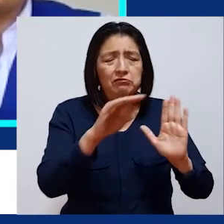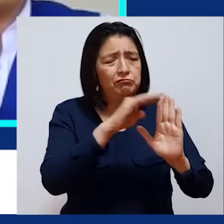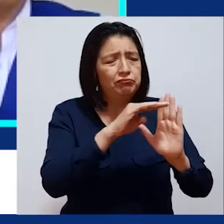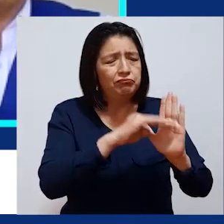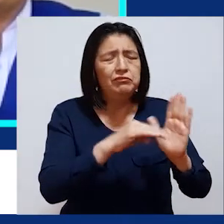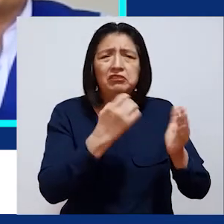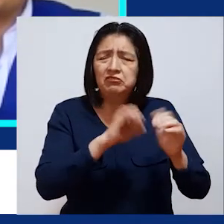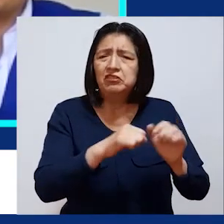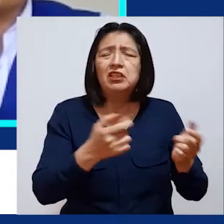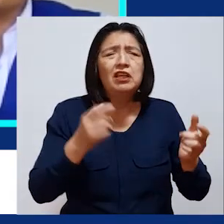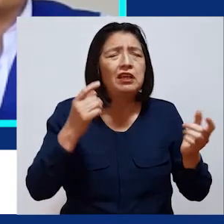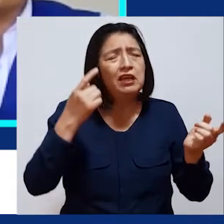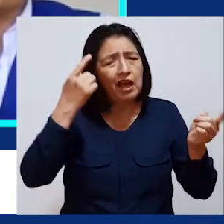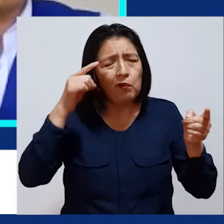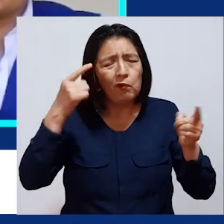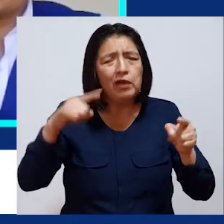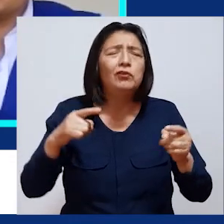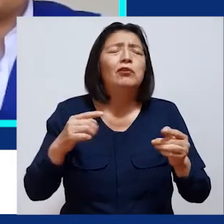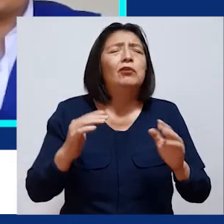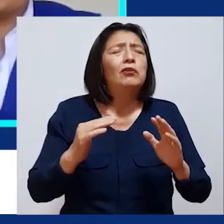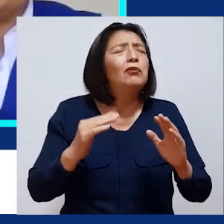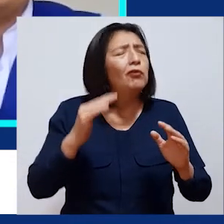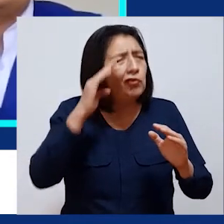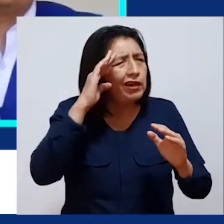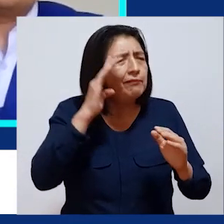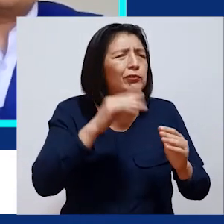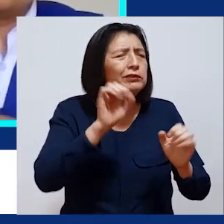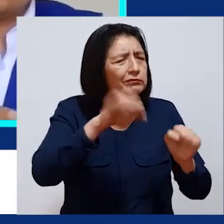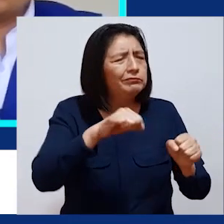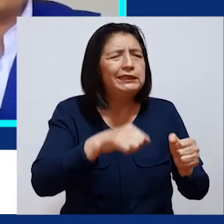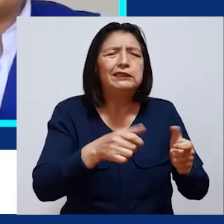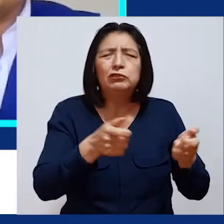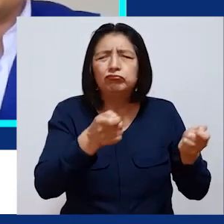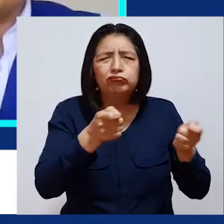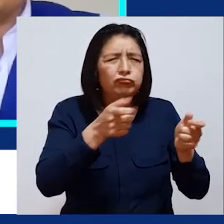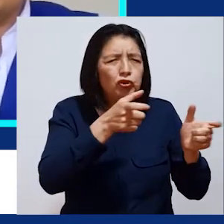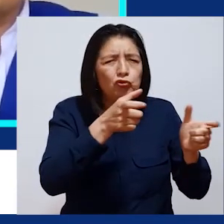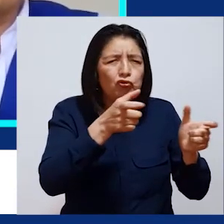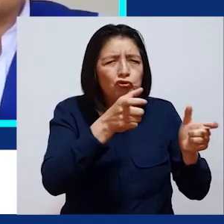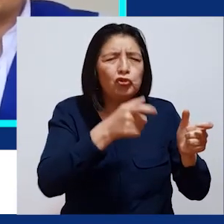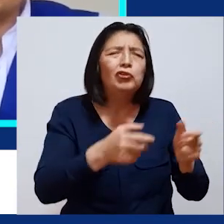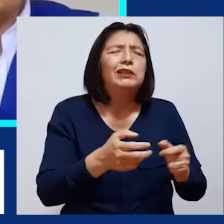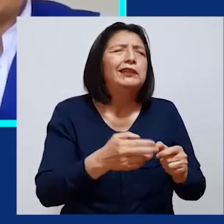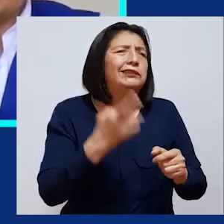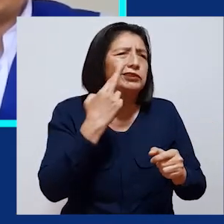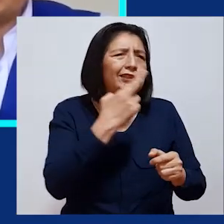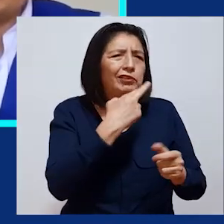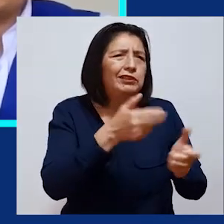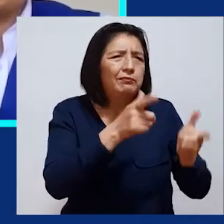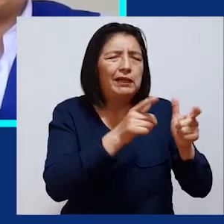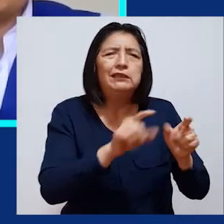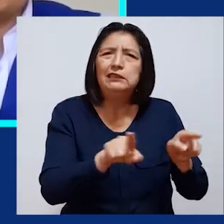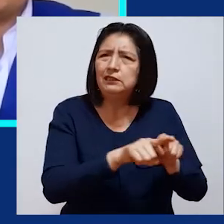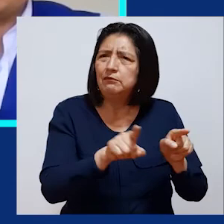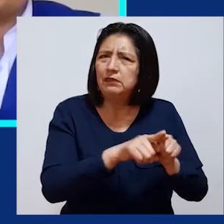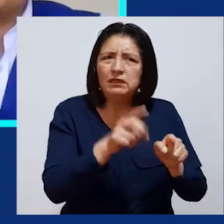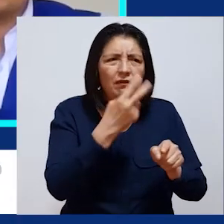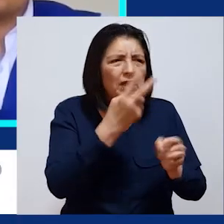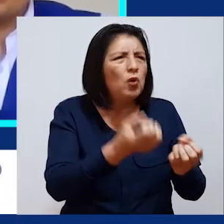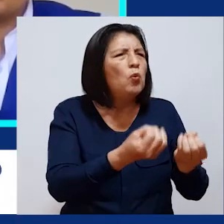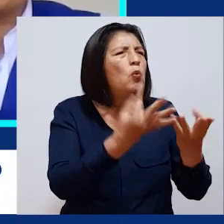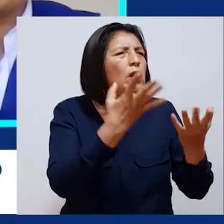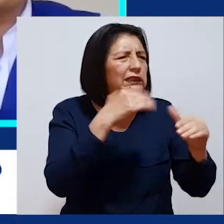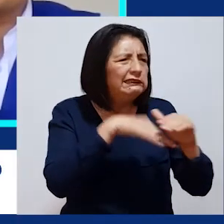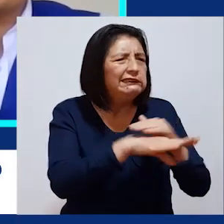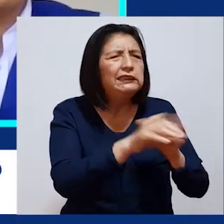ya acciones conjuntas con la policía para que se controle estos restobares y también se verifique el número